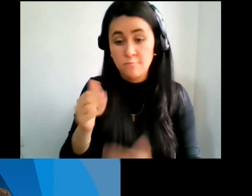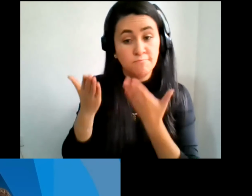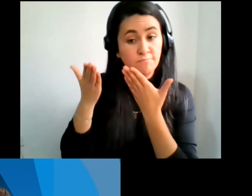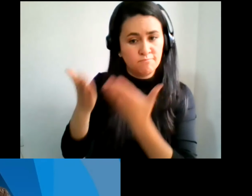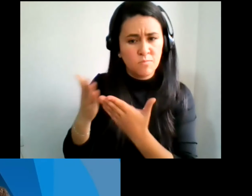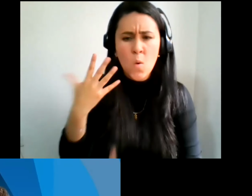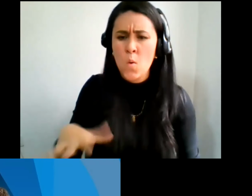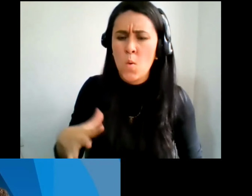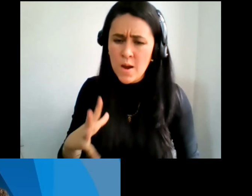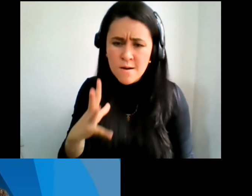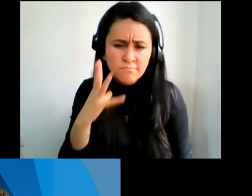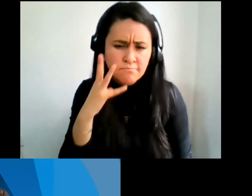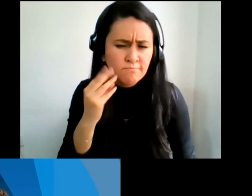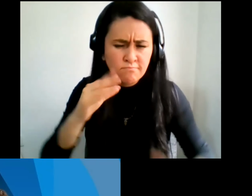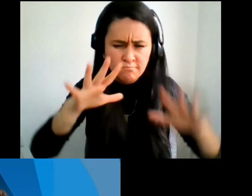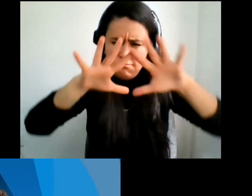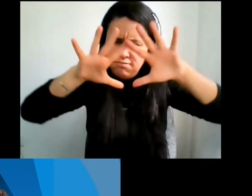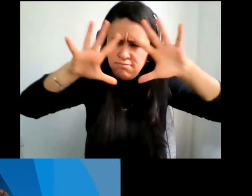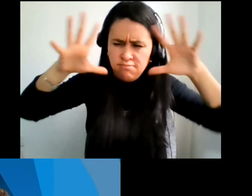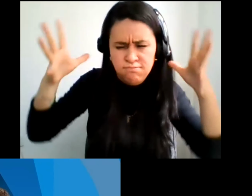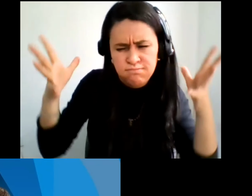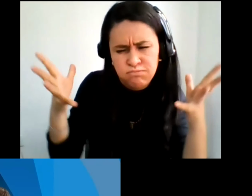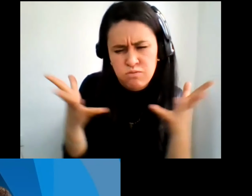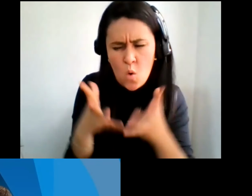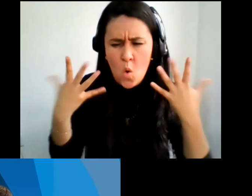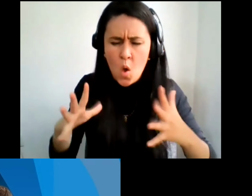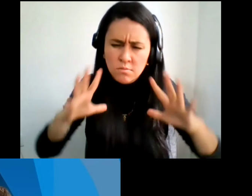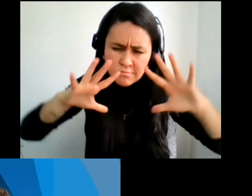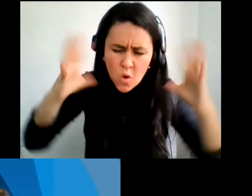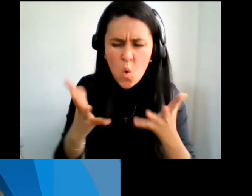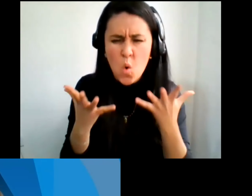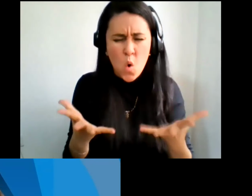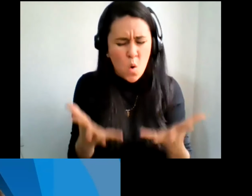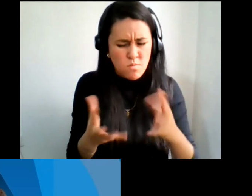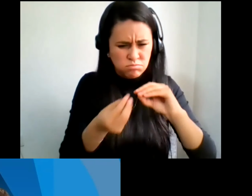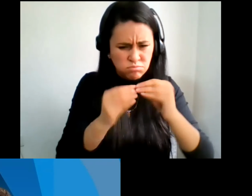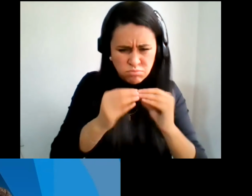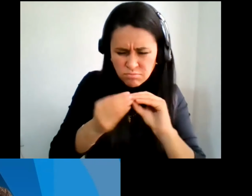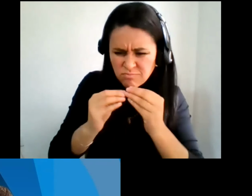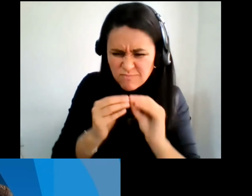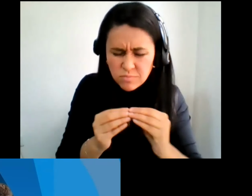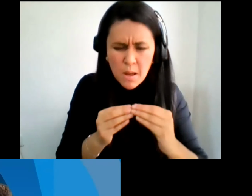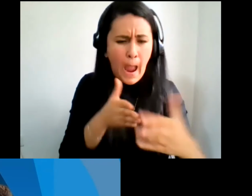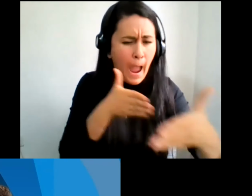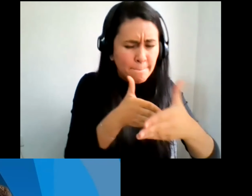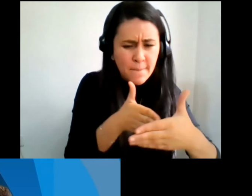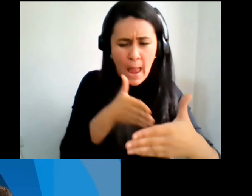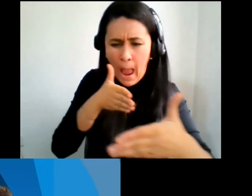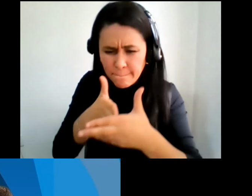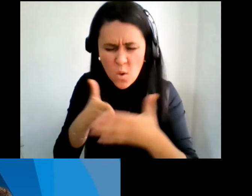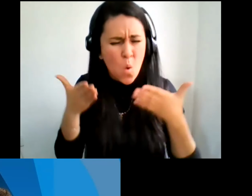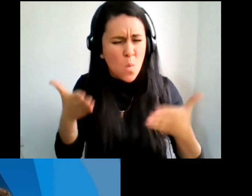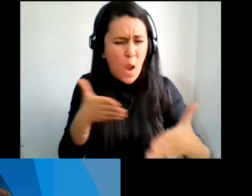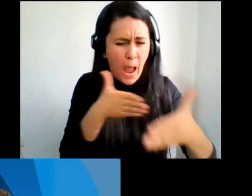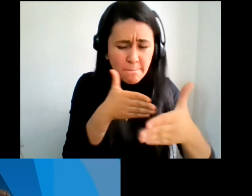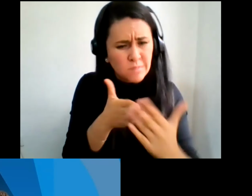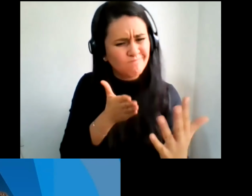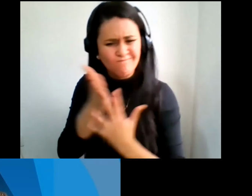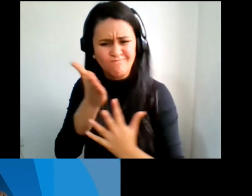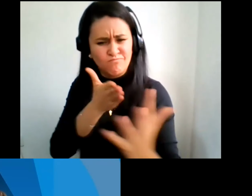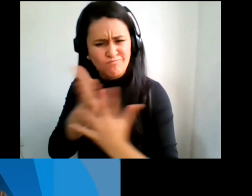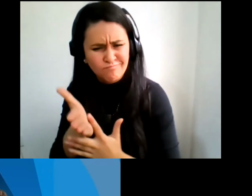nivel global, abordando estos problemas de acceso o las barreras al acceso.